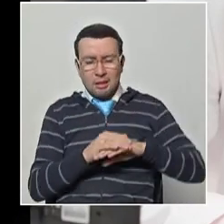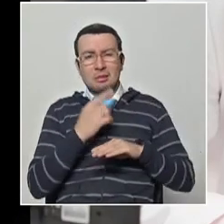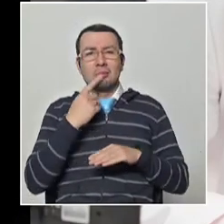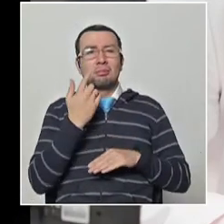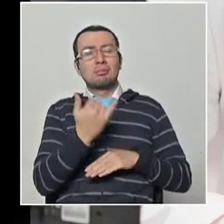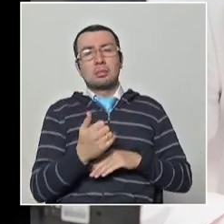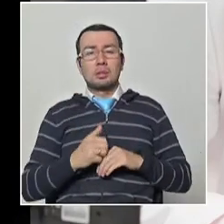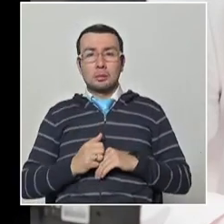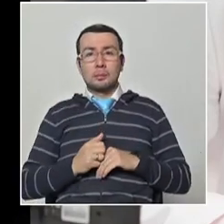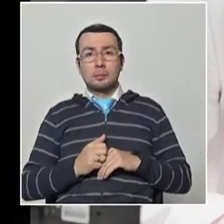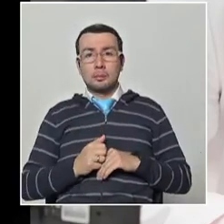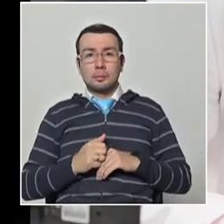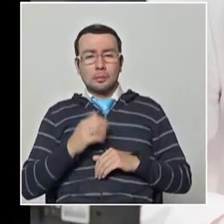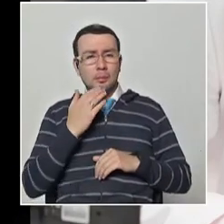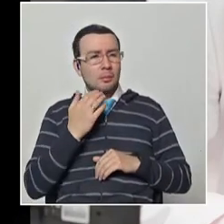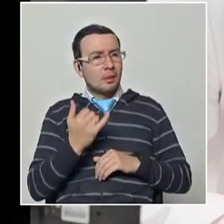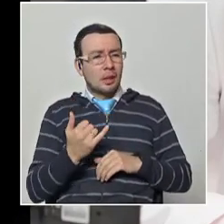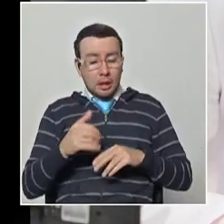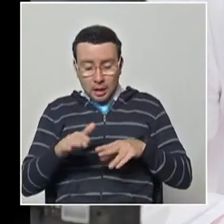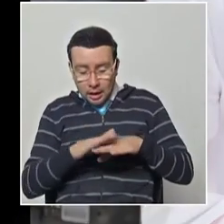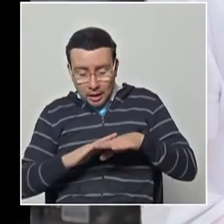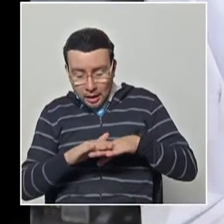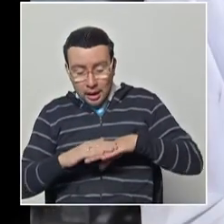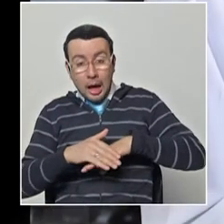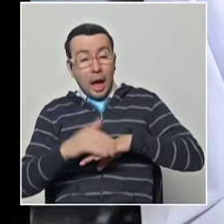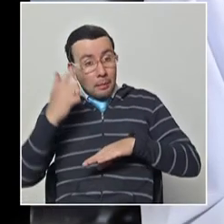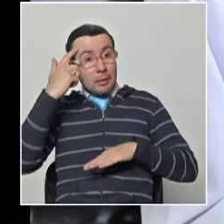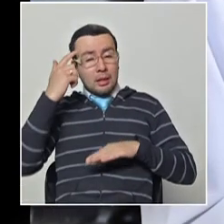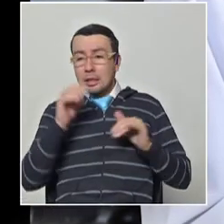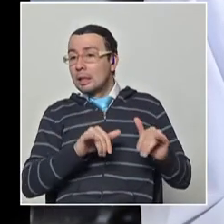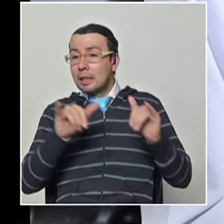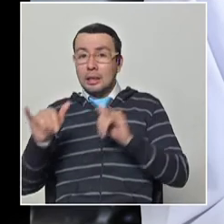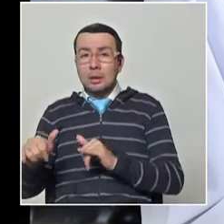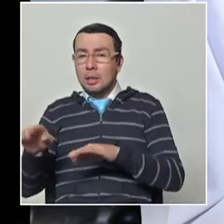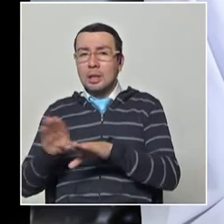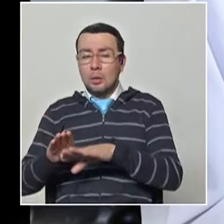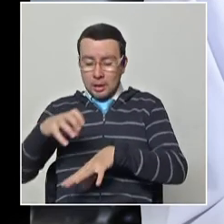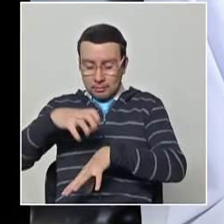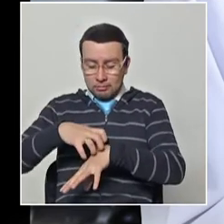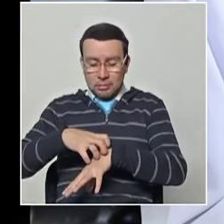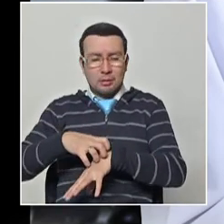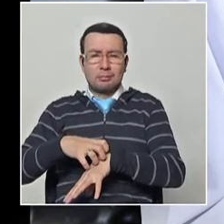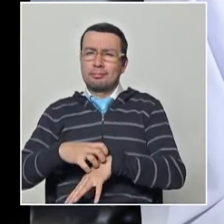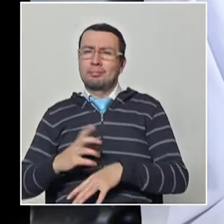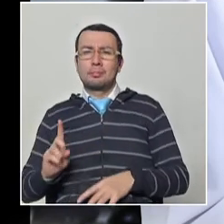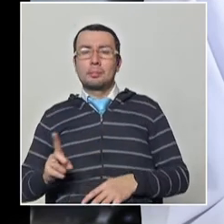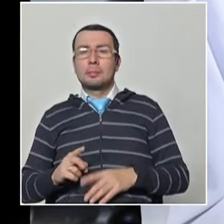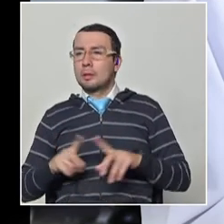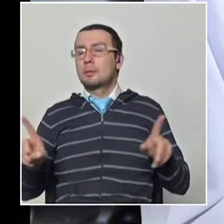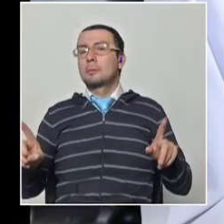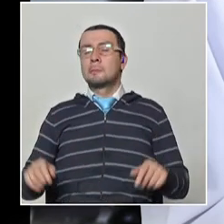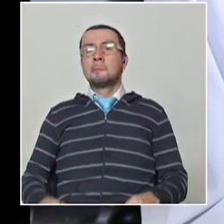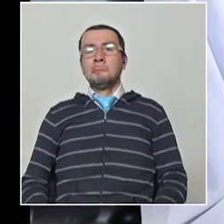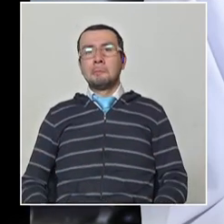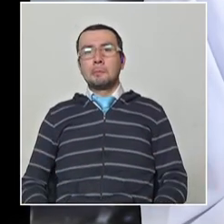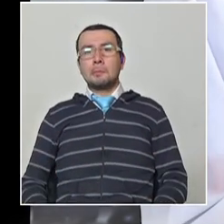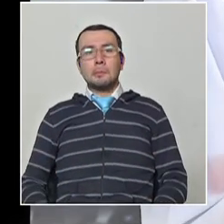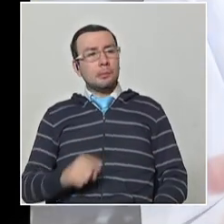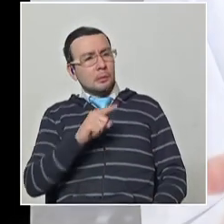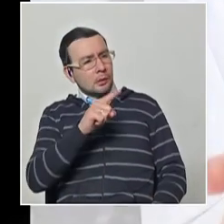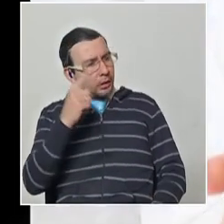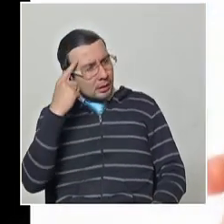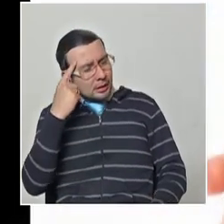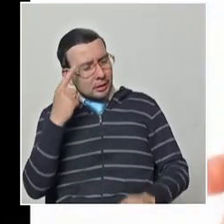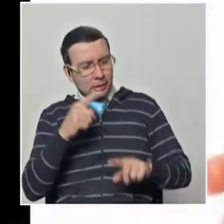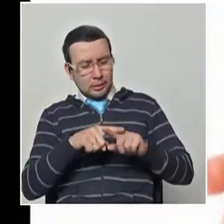crema un court una cortisona o se la juntan o creen que la misma para un herpes en esa parte quiero que digamos decir que usted tocó dos temas muy